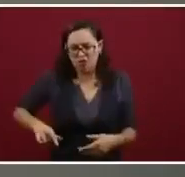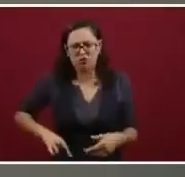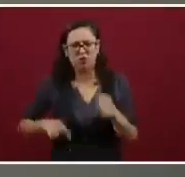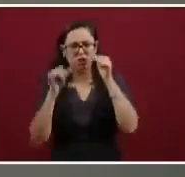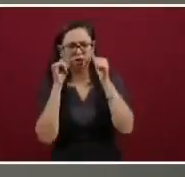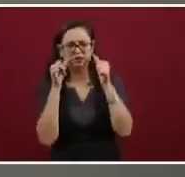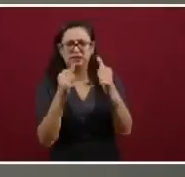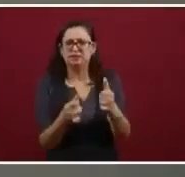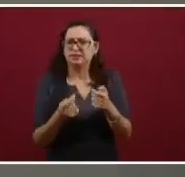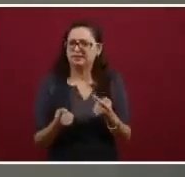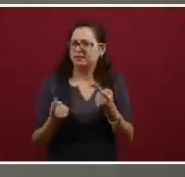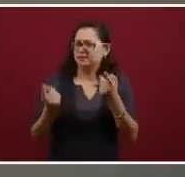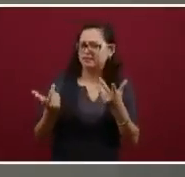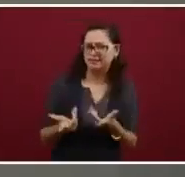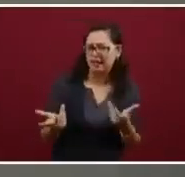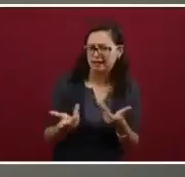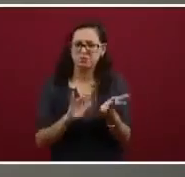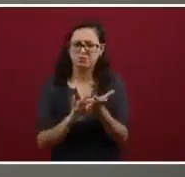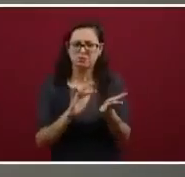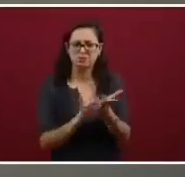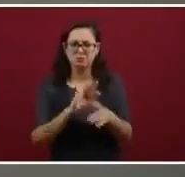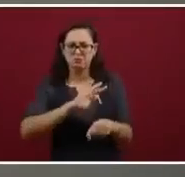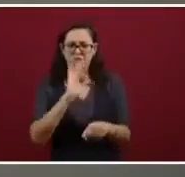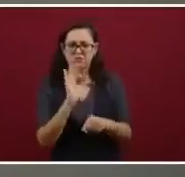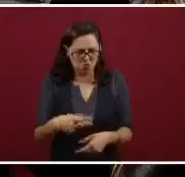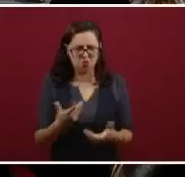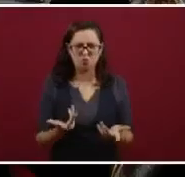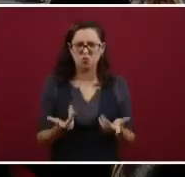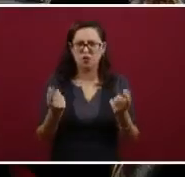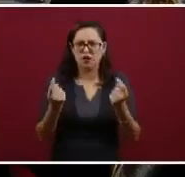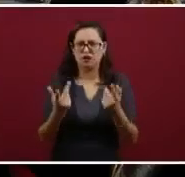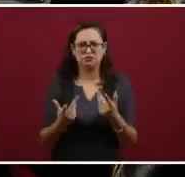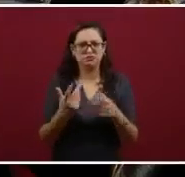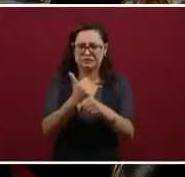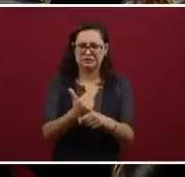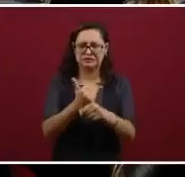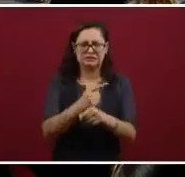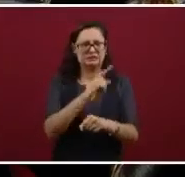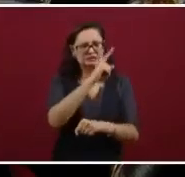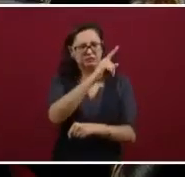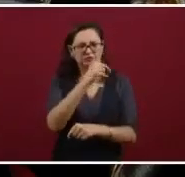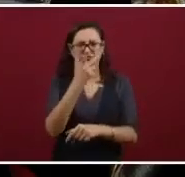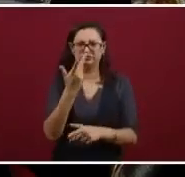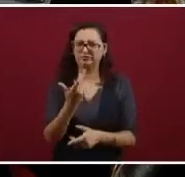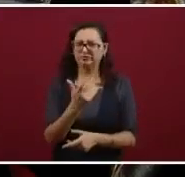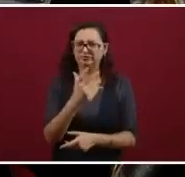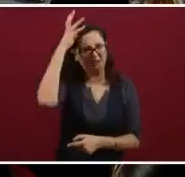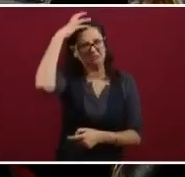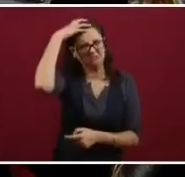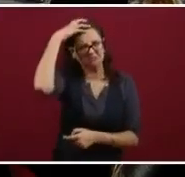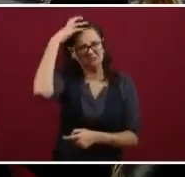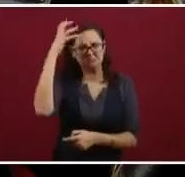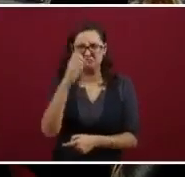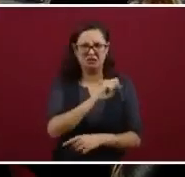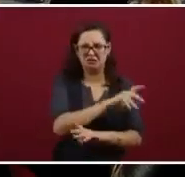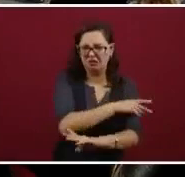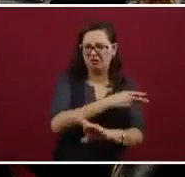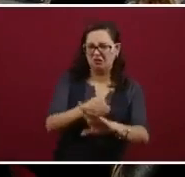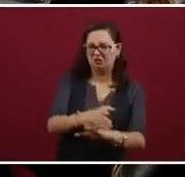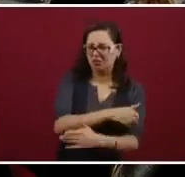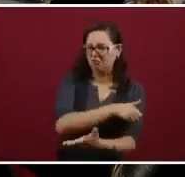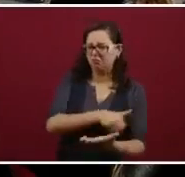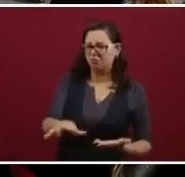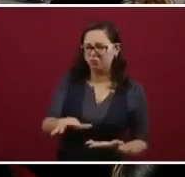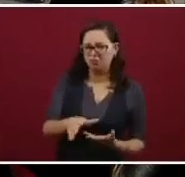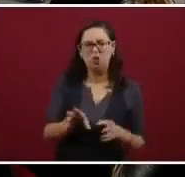México, qué está haciendo el gobierno de México para apoyar a estos paisanos que sufren el embate del nada amigable Donald Trump en Estados Unidos? Y solo